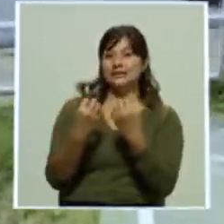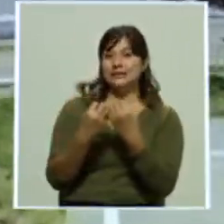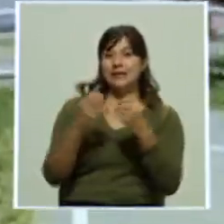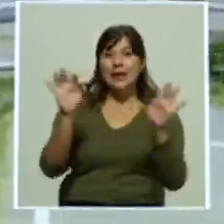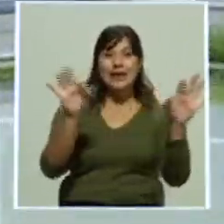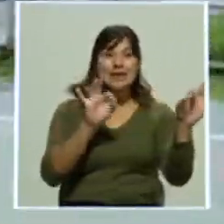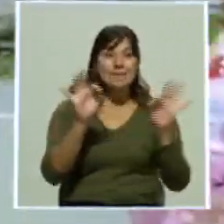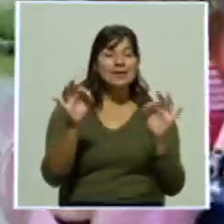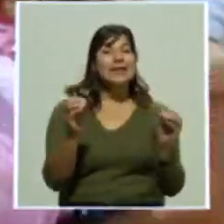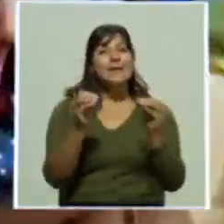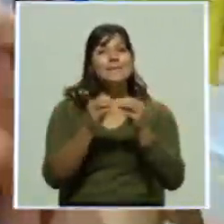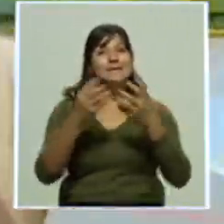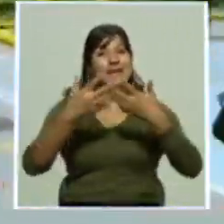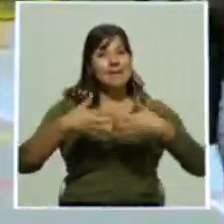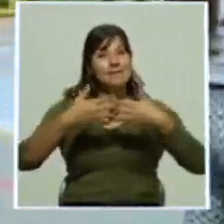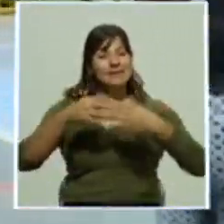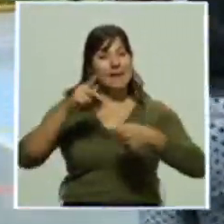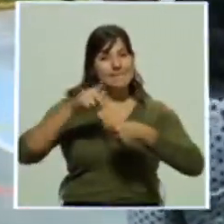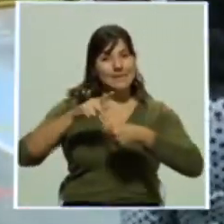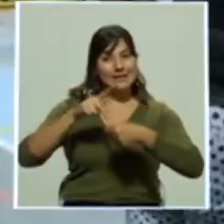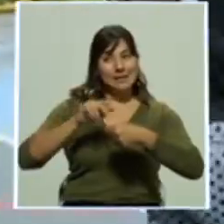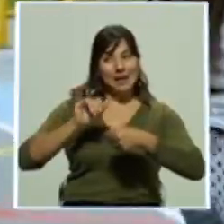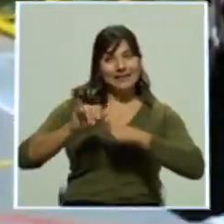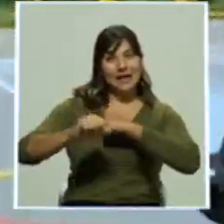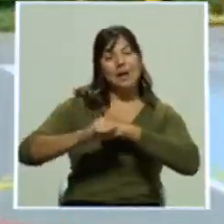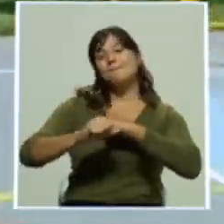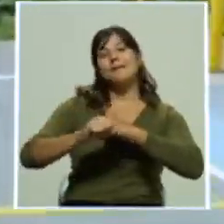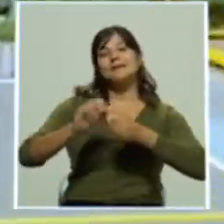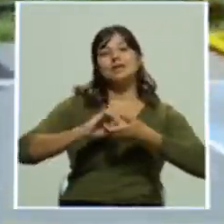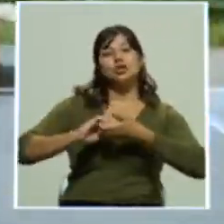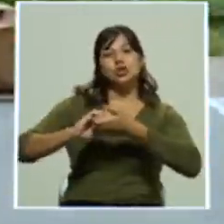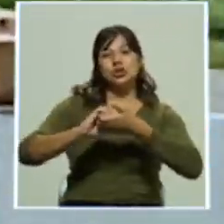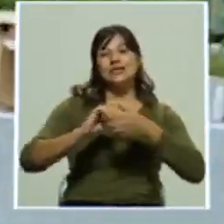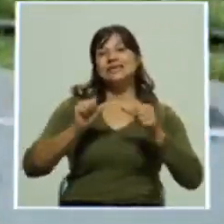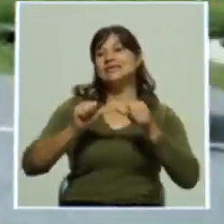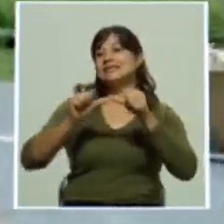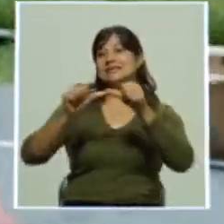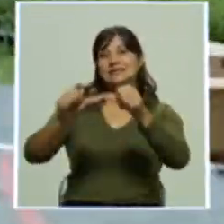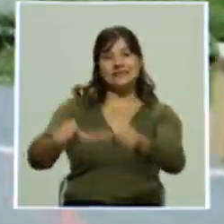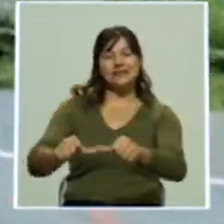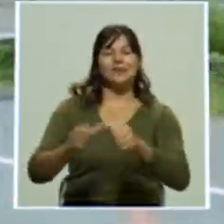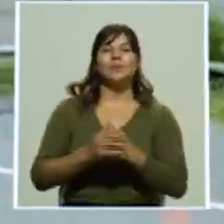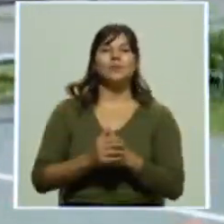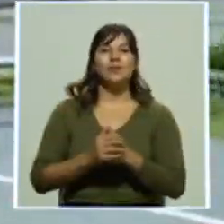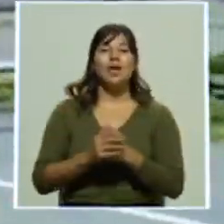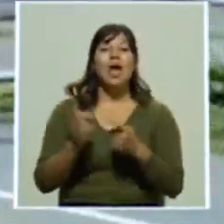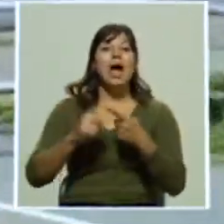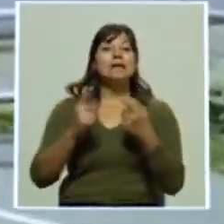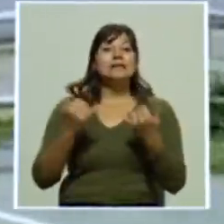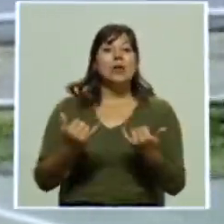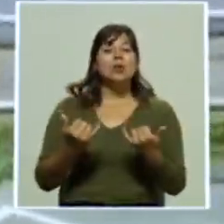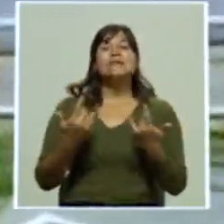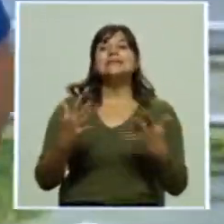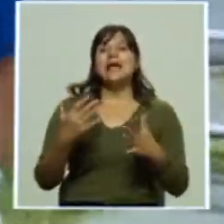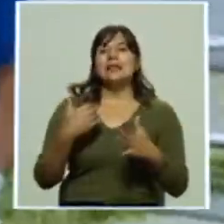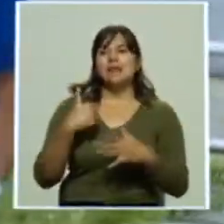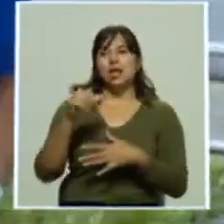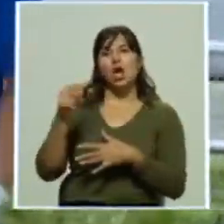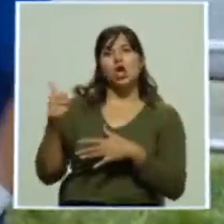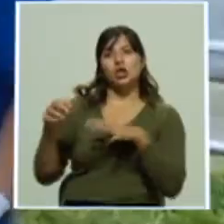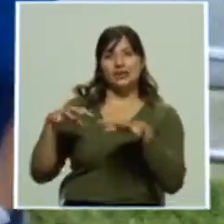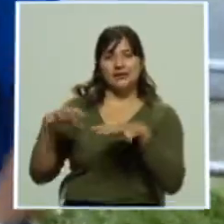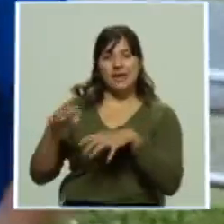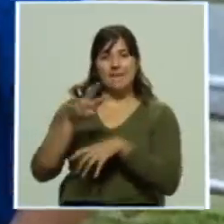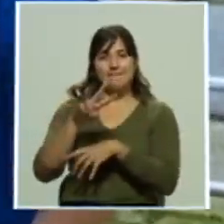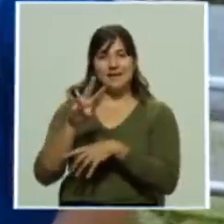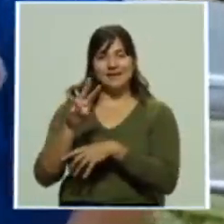más empresas a unirse a esta campaña solidaria que se mantendrá mientras que la pandemia exista. Por el momento ya tienen agendadas otras giras. El 27